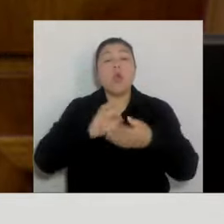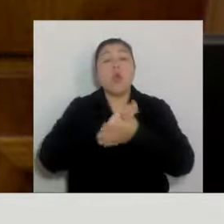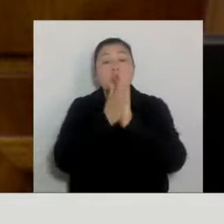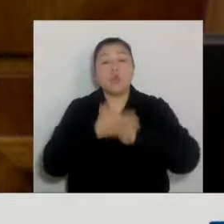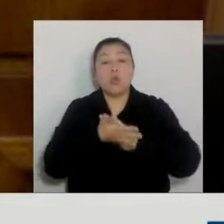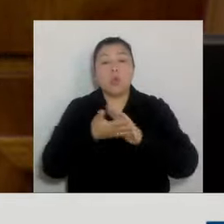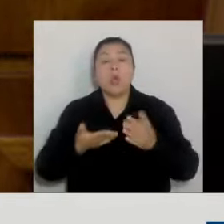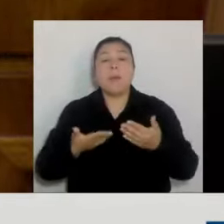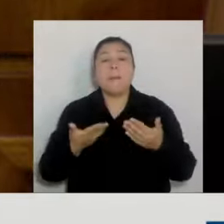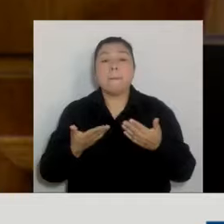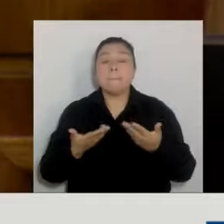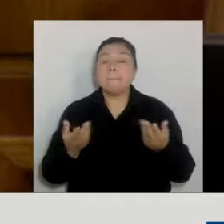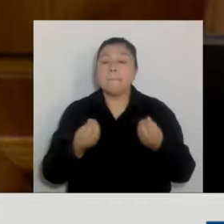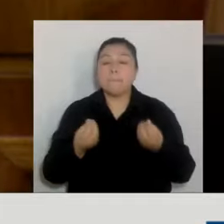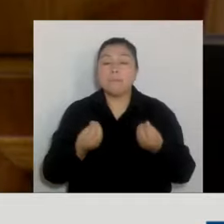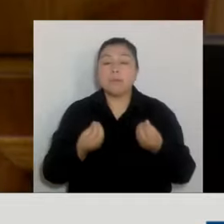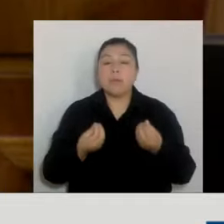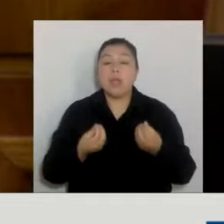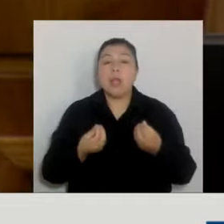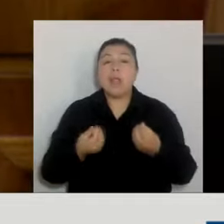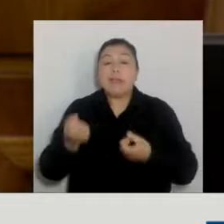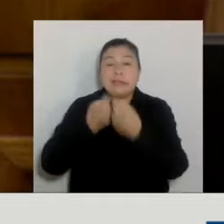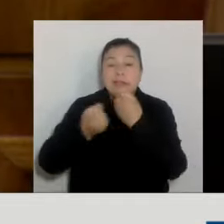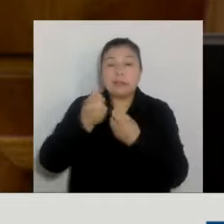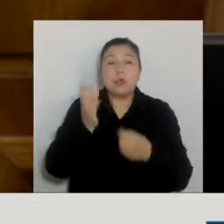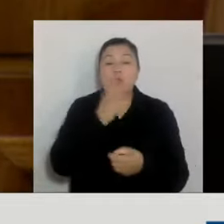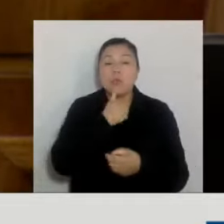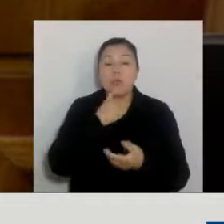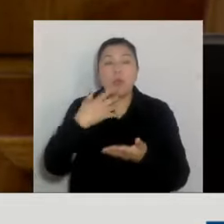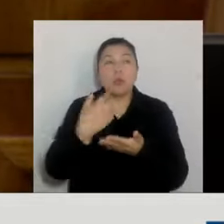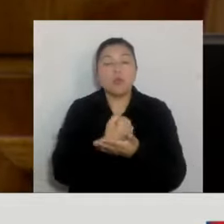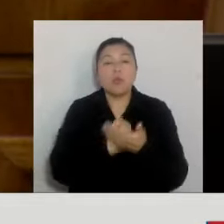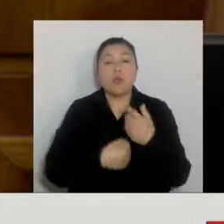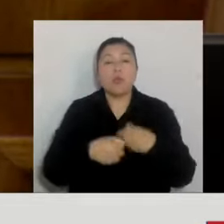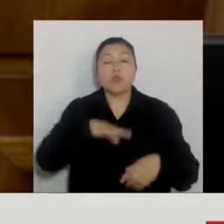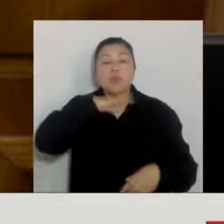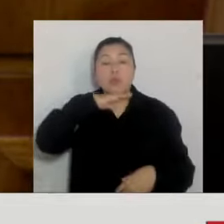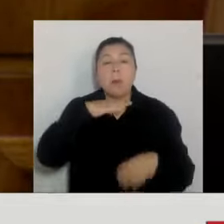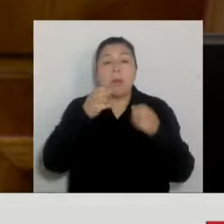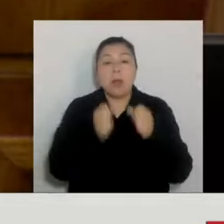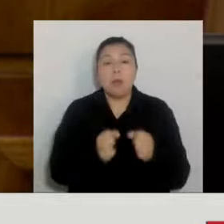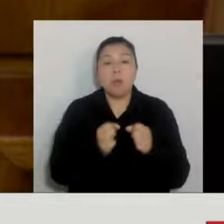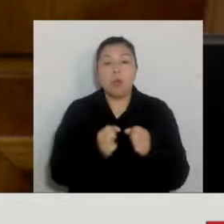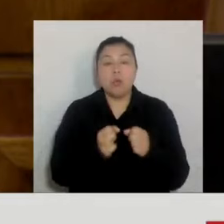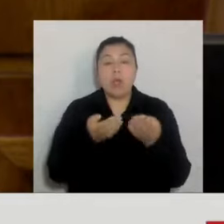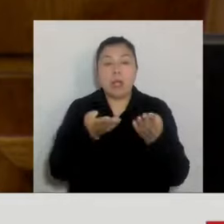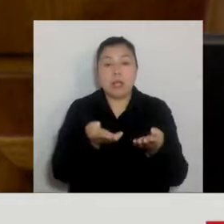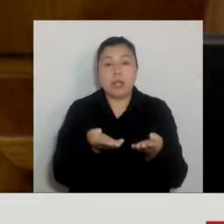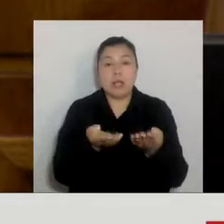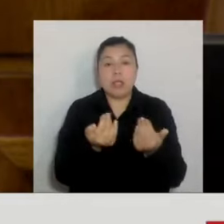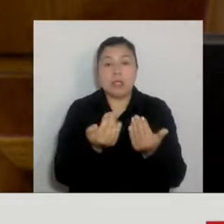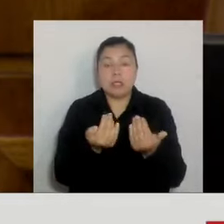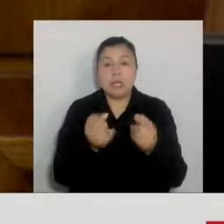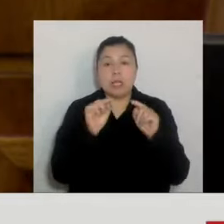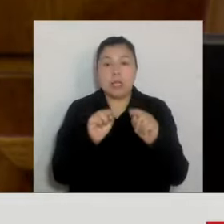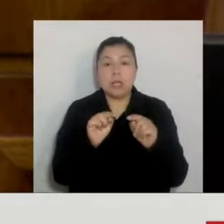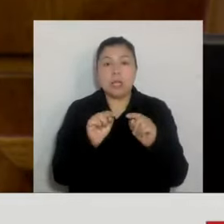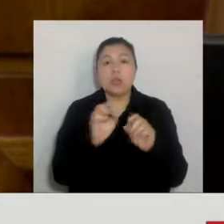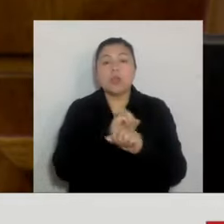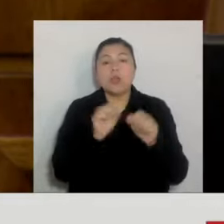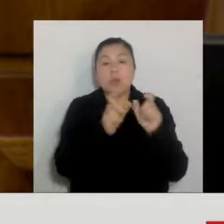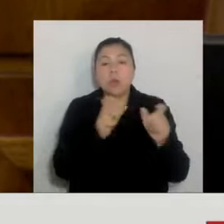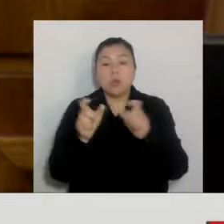los los perjuicios digamos de que no hay el alcance suficiente para poder ser atendido sus requerimientos Y en este caso que no se pueda fiscalizar